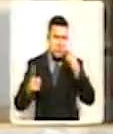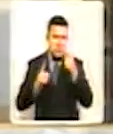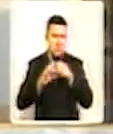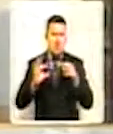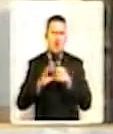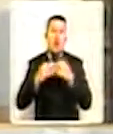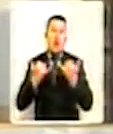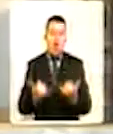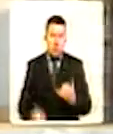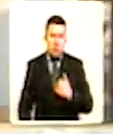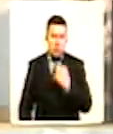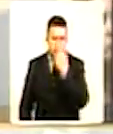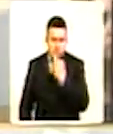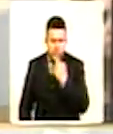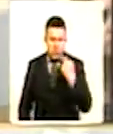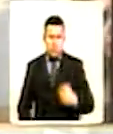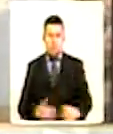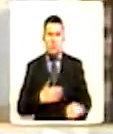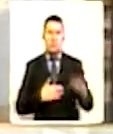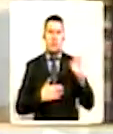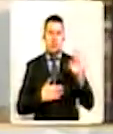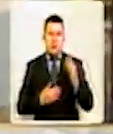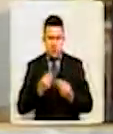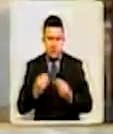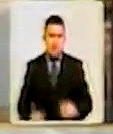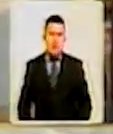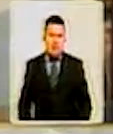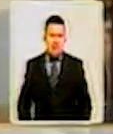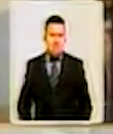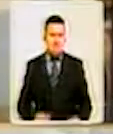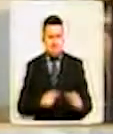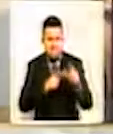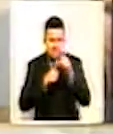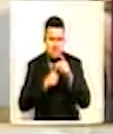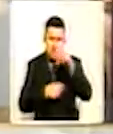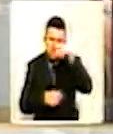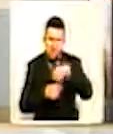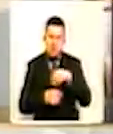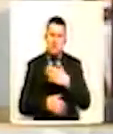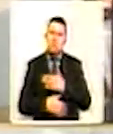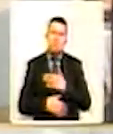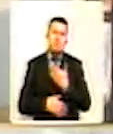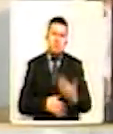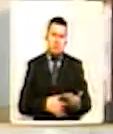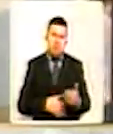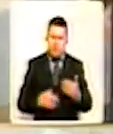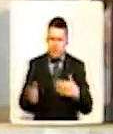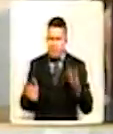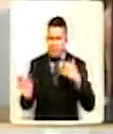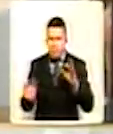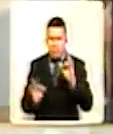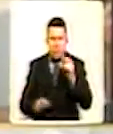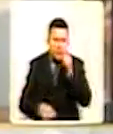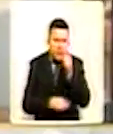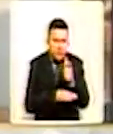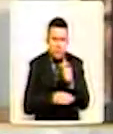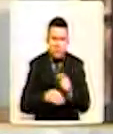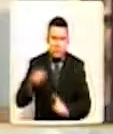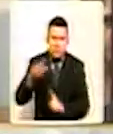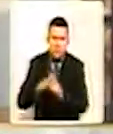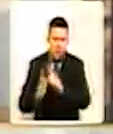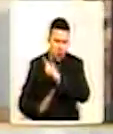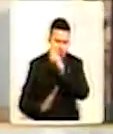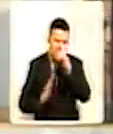corrupción. Hoy me comprometo a hacerlo. La Procuraduría General de la Nación lo que tiene que hacer es producir